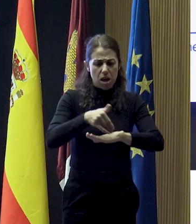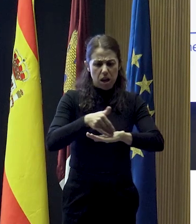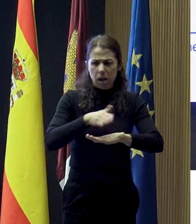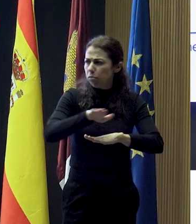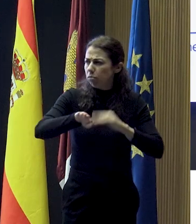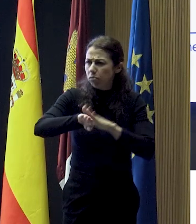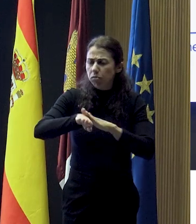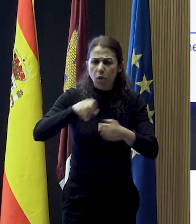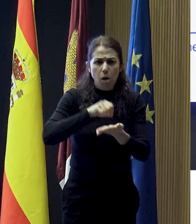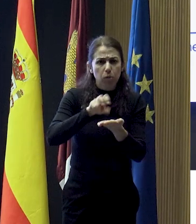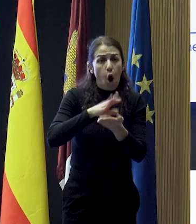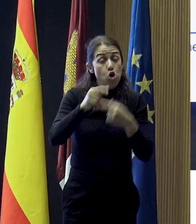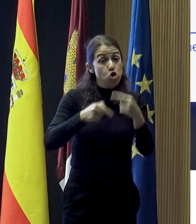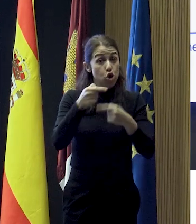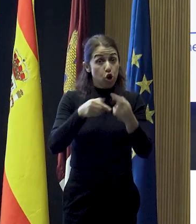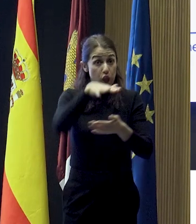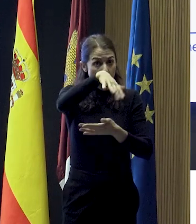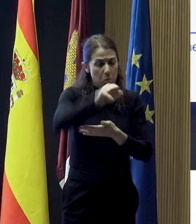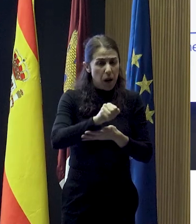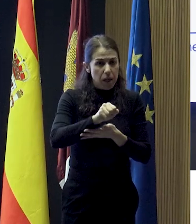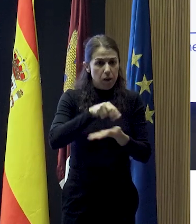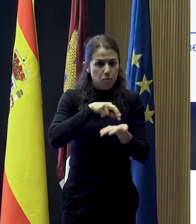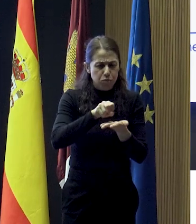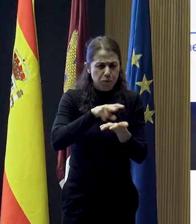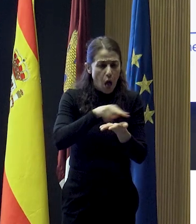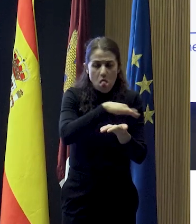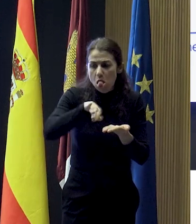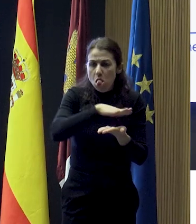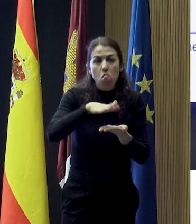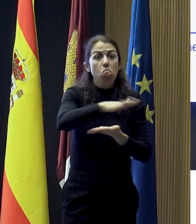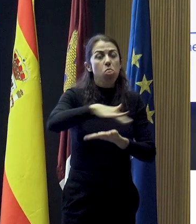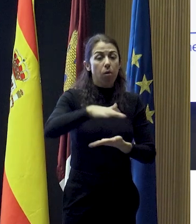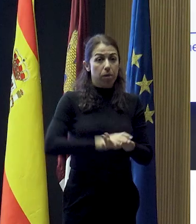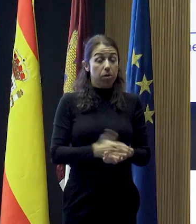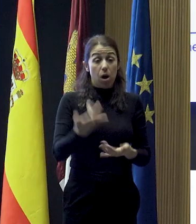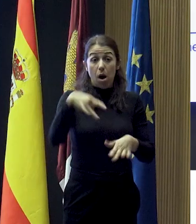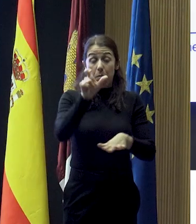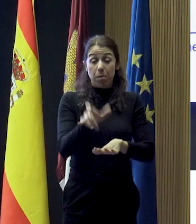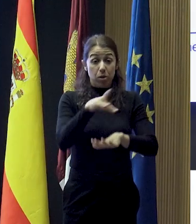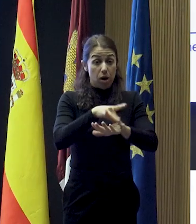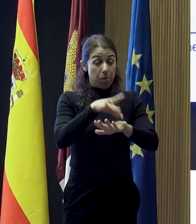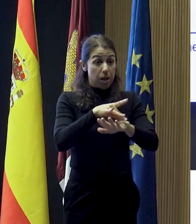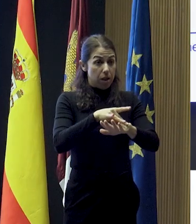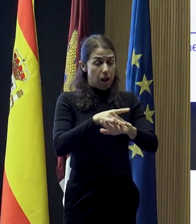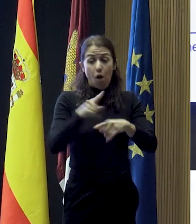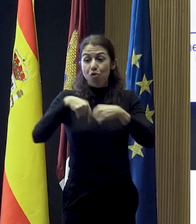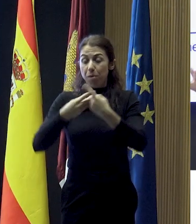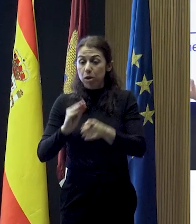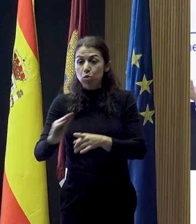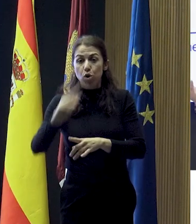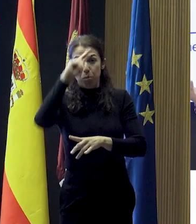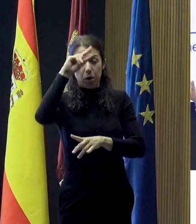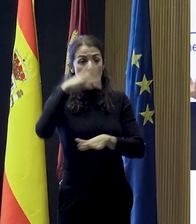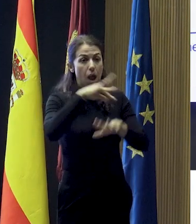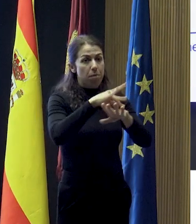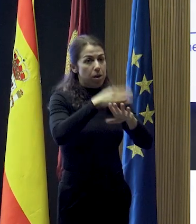la panadería donde va todos los días a comprar el pan. Entonces, en ese momento, el paciente empieza a preocuparse y sus familiares también y acudimos